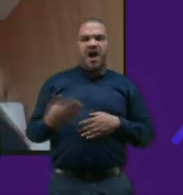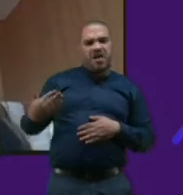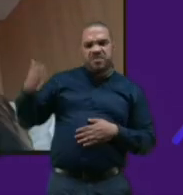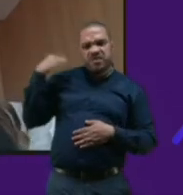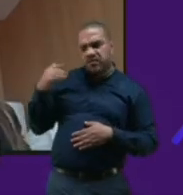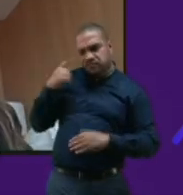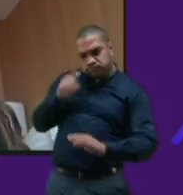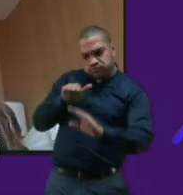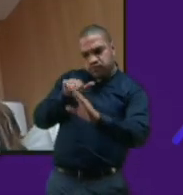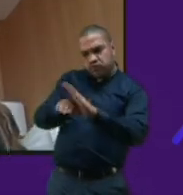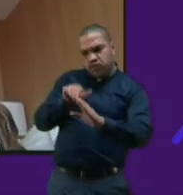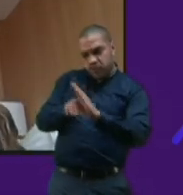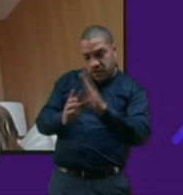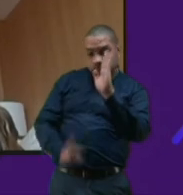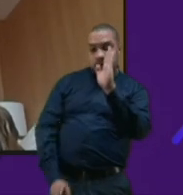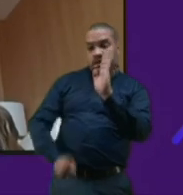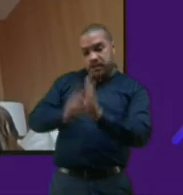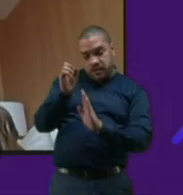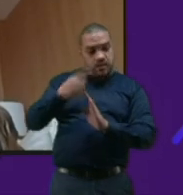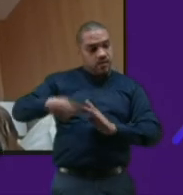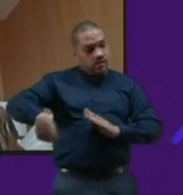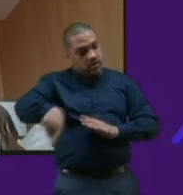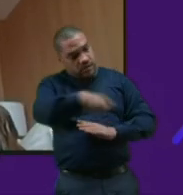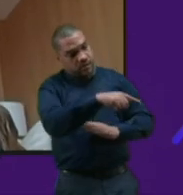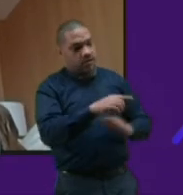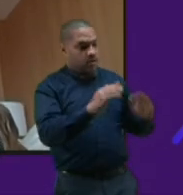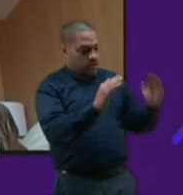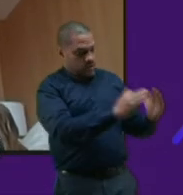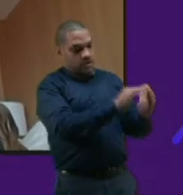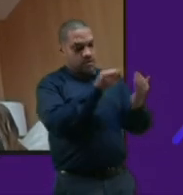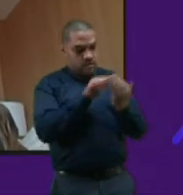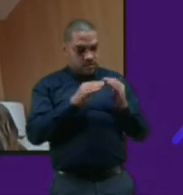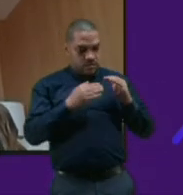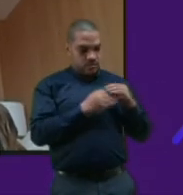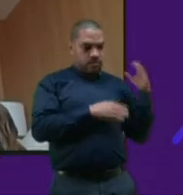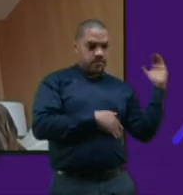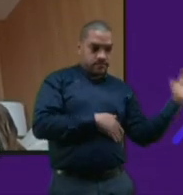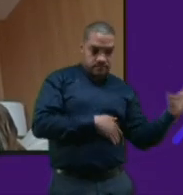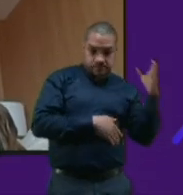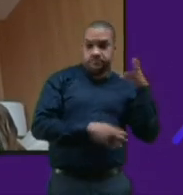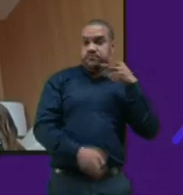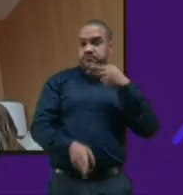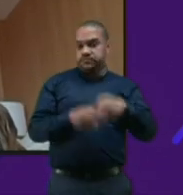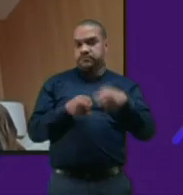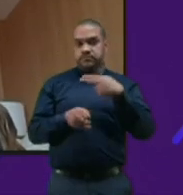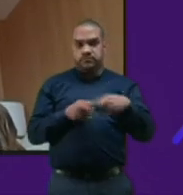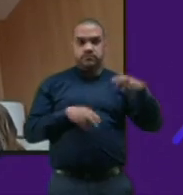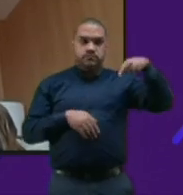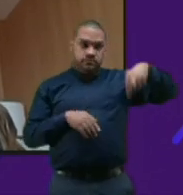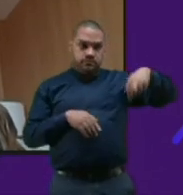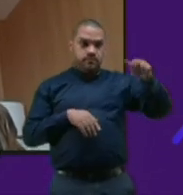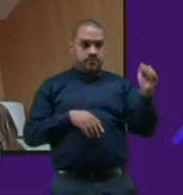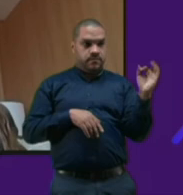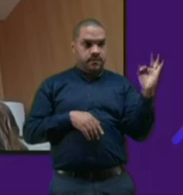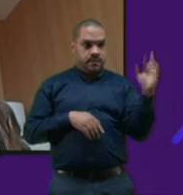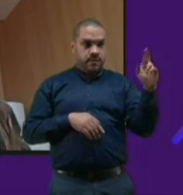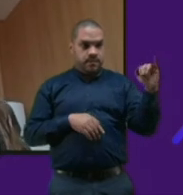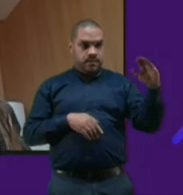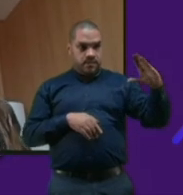inversión inmobiliaria en Colombia. Y así como Patricia seguramente nos contará ahora, tuvimos ese proceso de